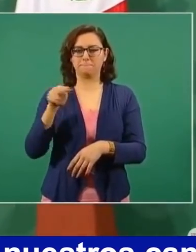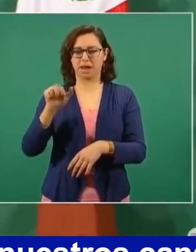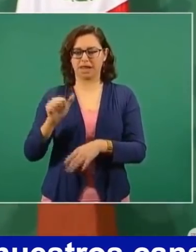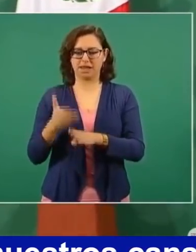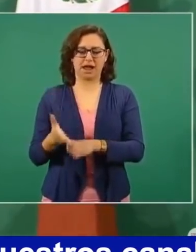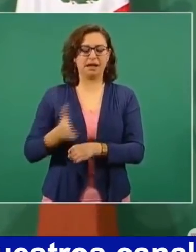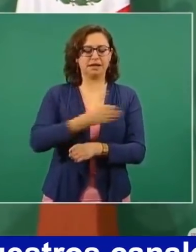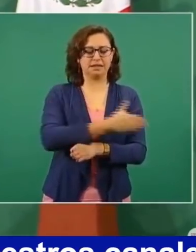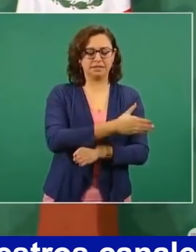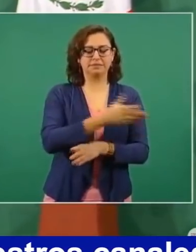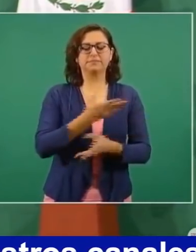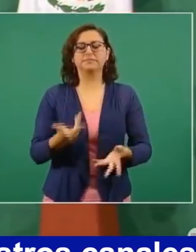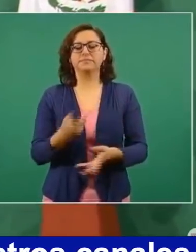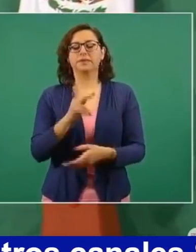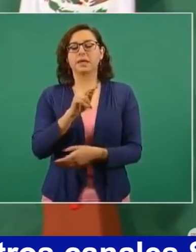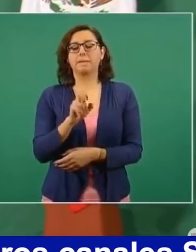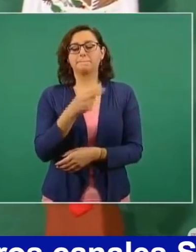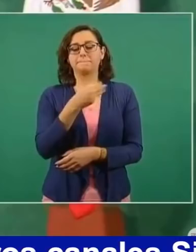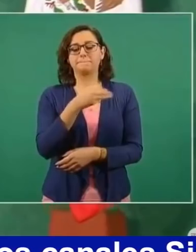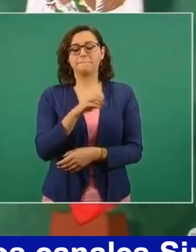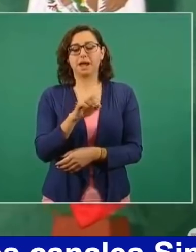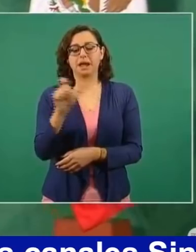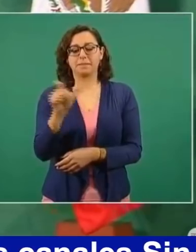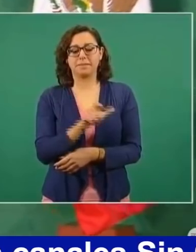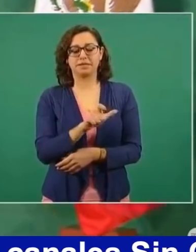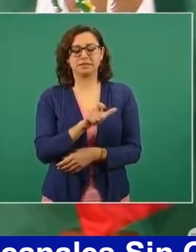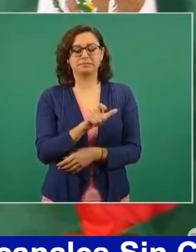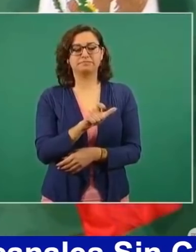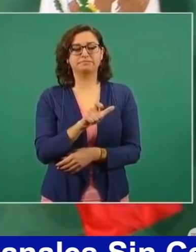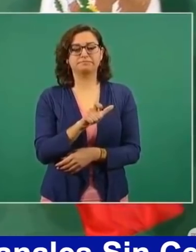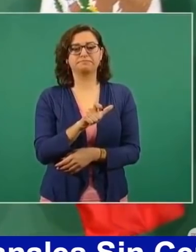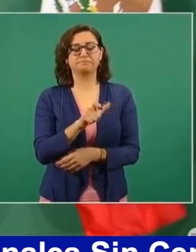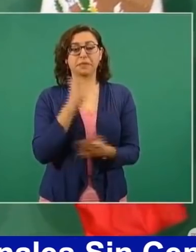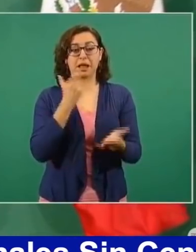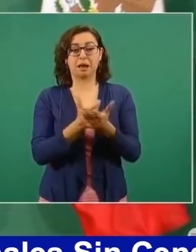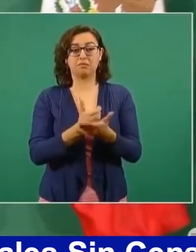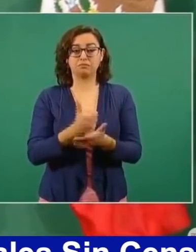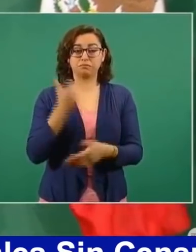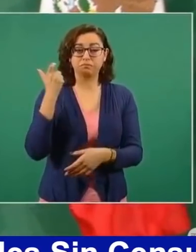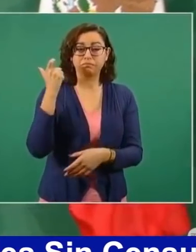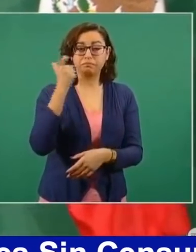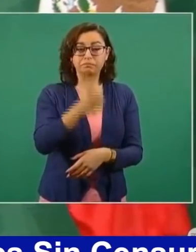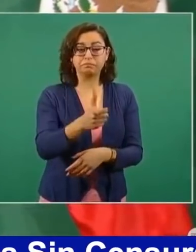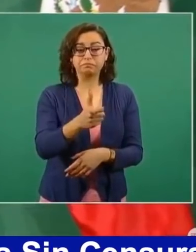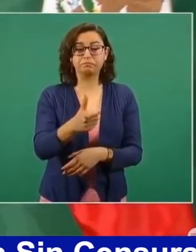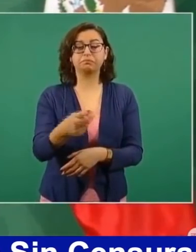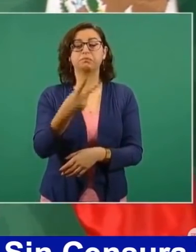en el marco del llamado Pacto por México, pagaron